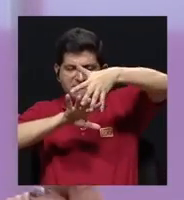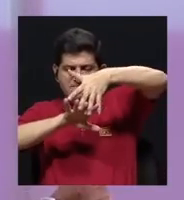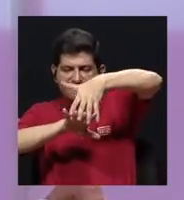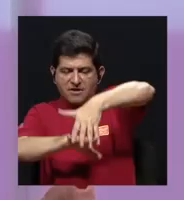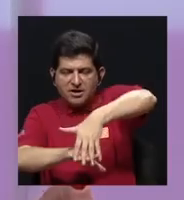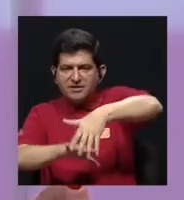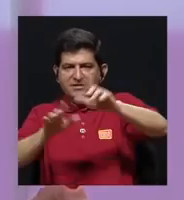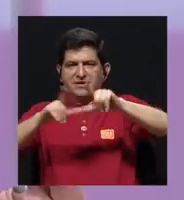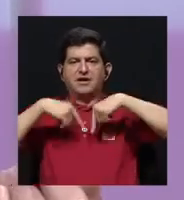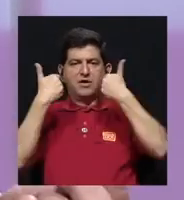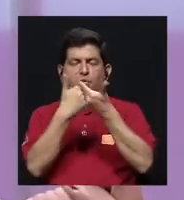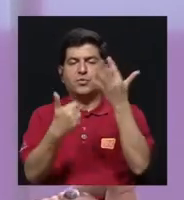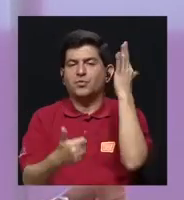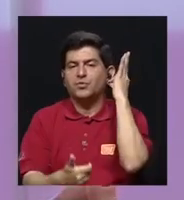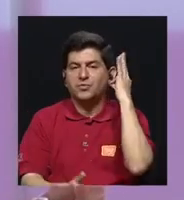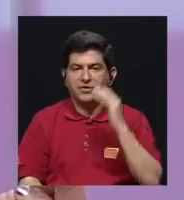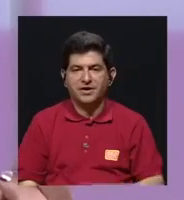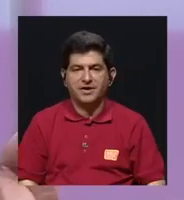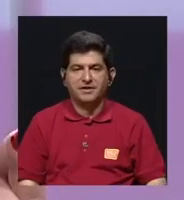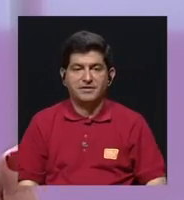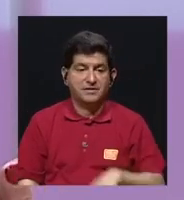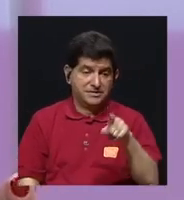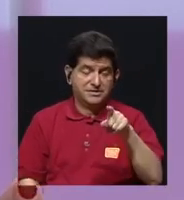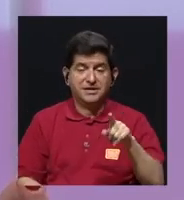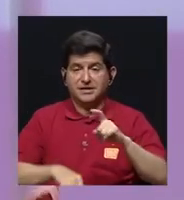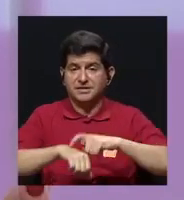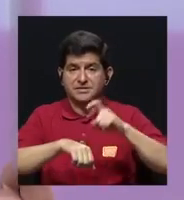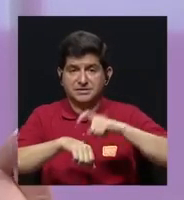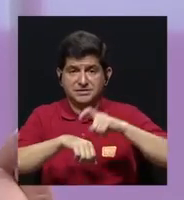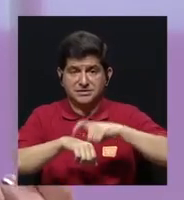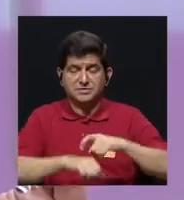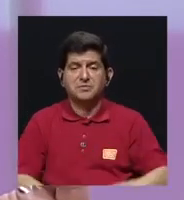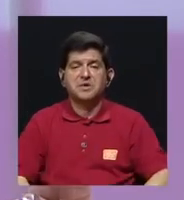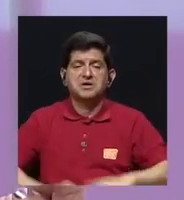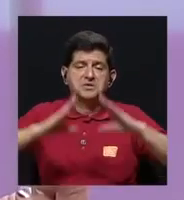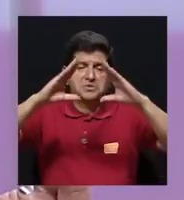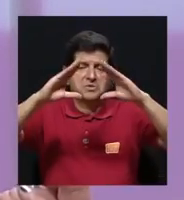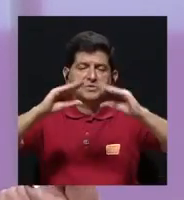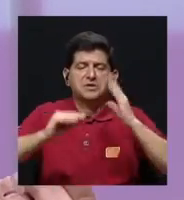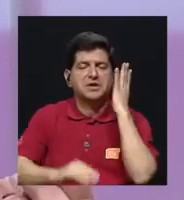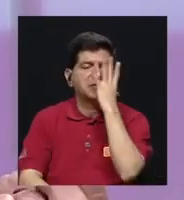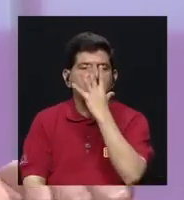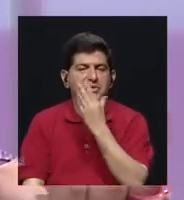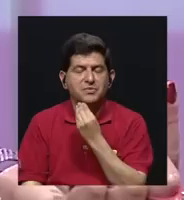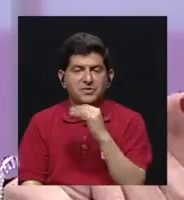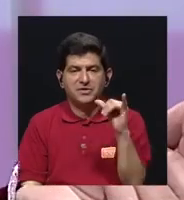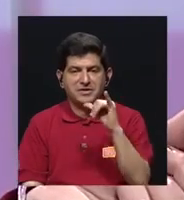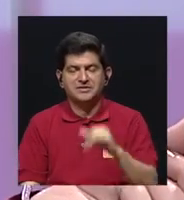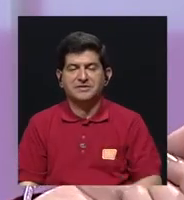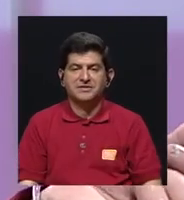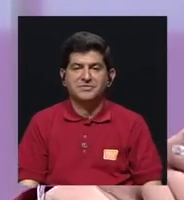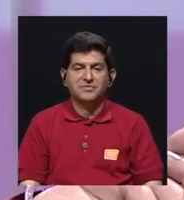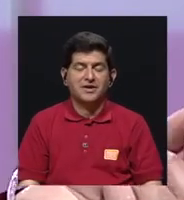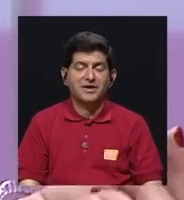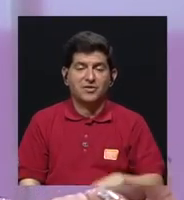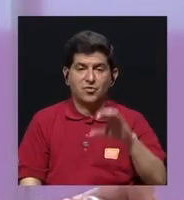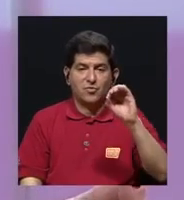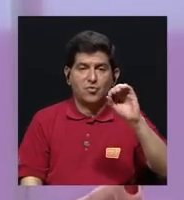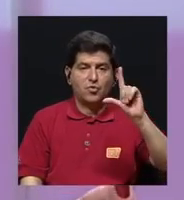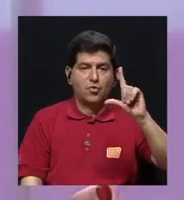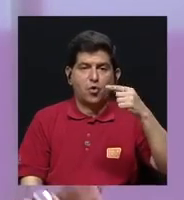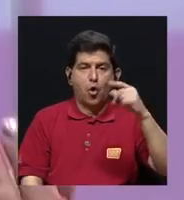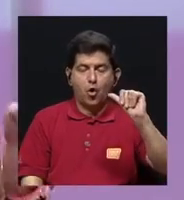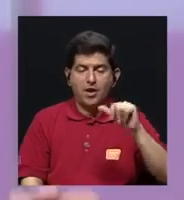un grupito de mujeres. Pasan un ratito, una tarde bonita, ay, así como la pasamos, sí. Como, uh-huh. Con doña